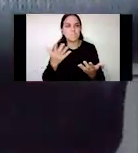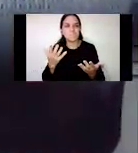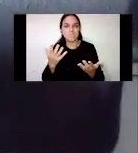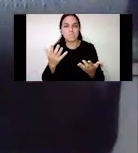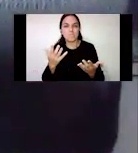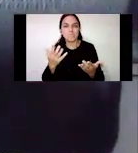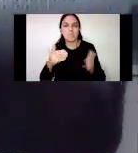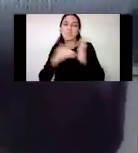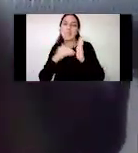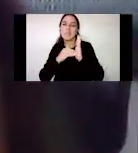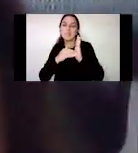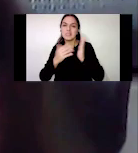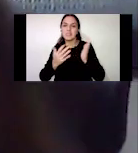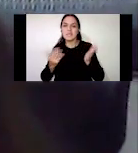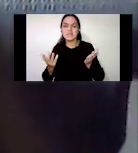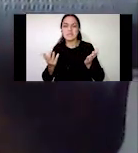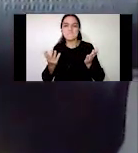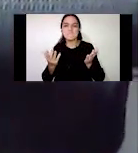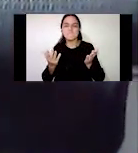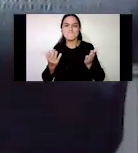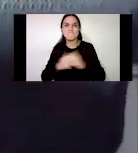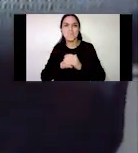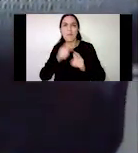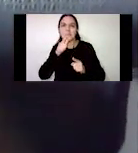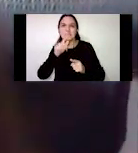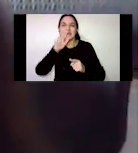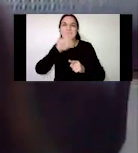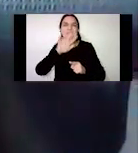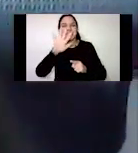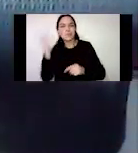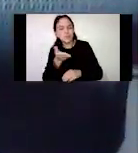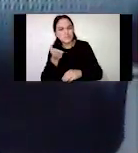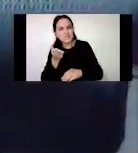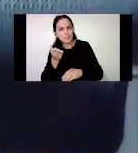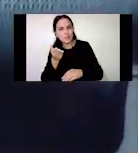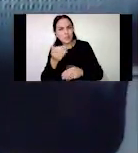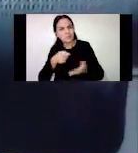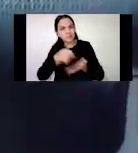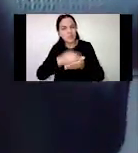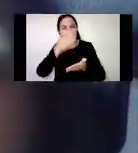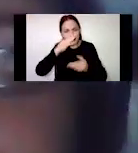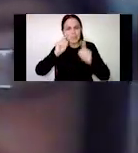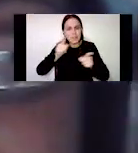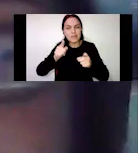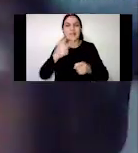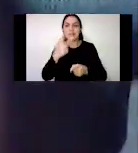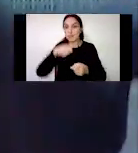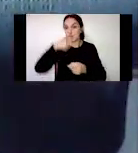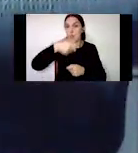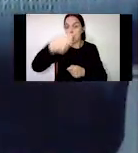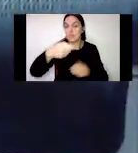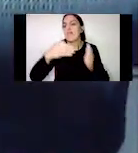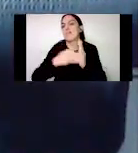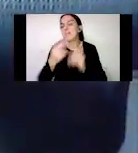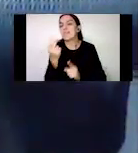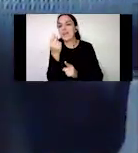según tiene un pago a cuenta, creo que es el 35%, y después te dan hasta 3 cuotas según la calificación que tengas